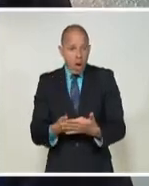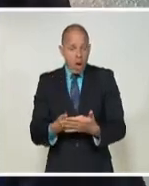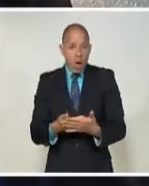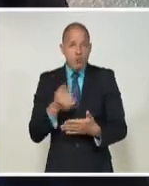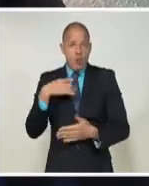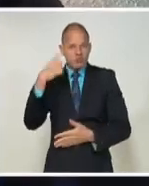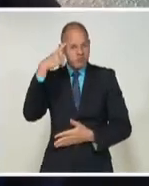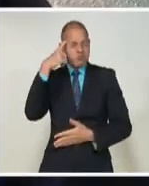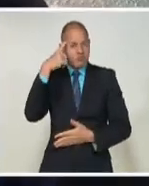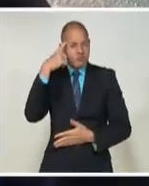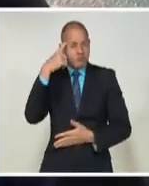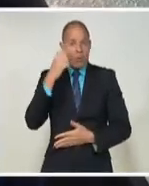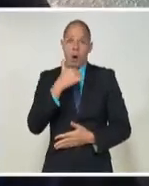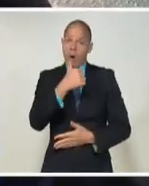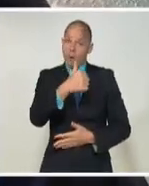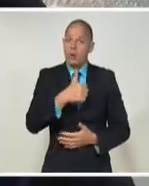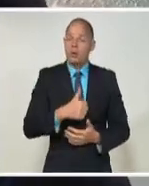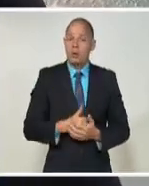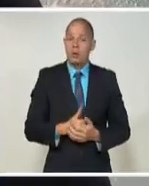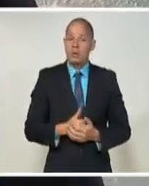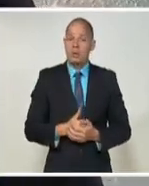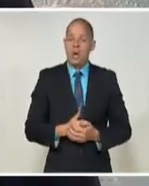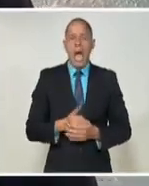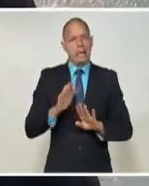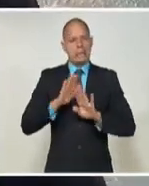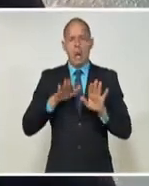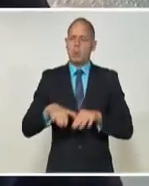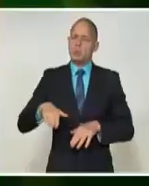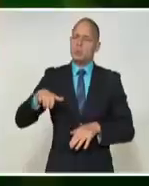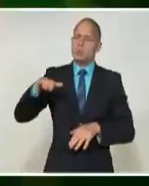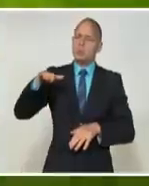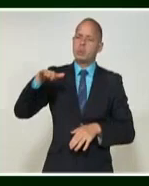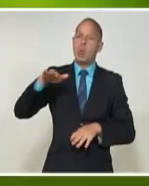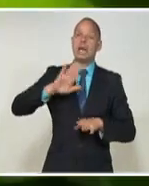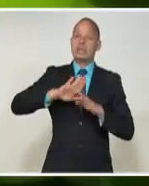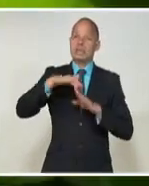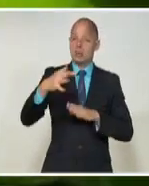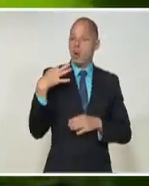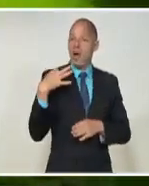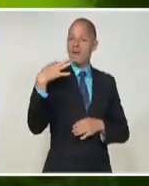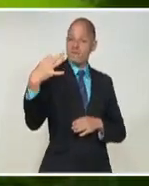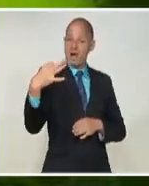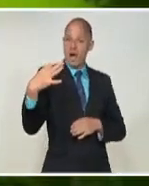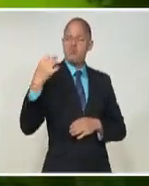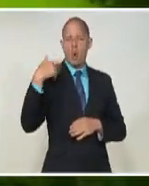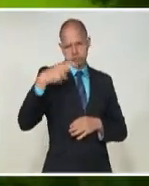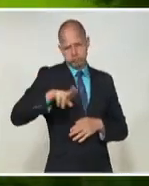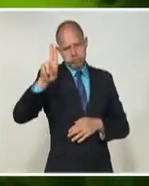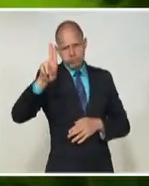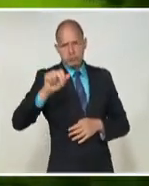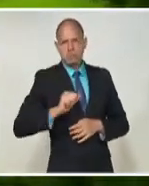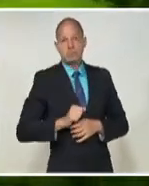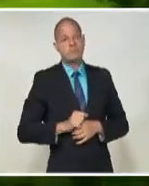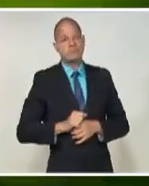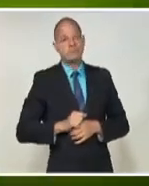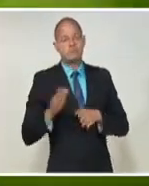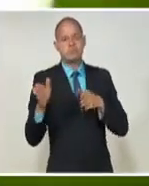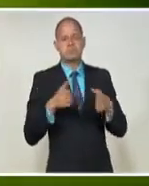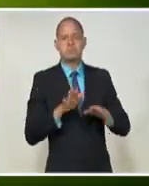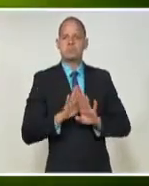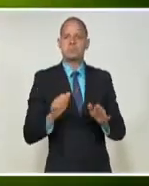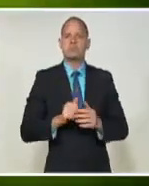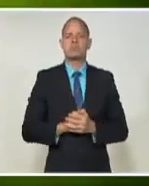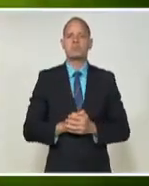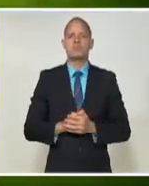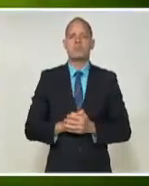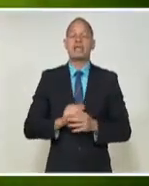presente. Y tiene mucho que ver también con que nosotros nos habíamos convertido después en agentes de la seguridad del Estado. Su rostro se hizo familiar para los